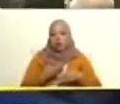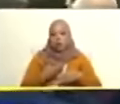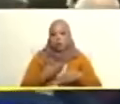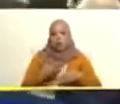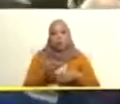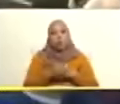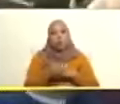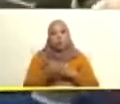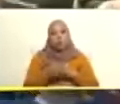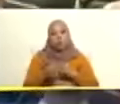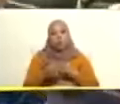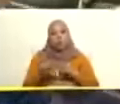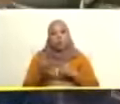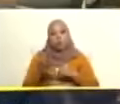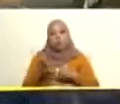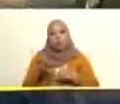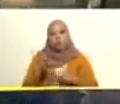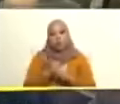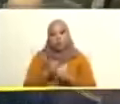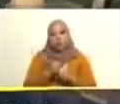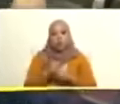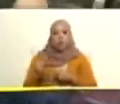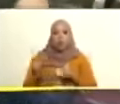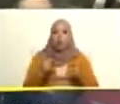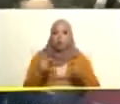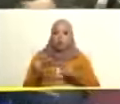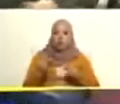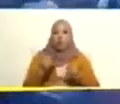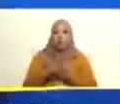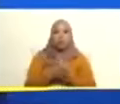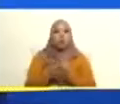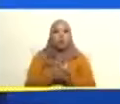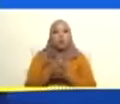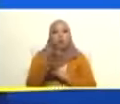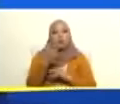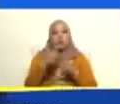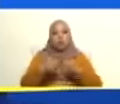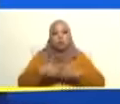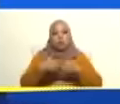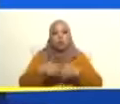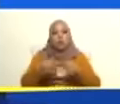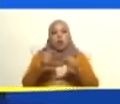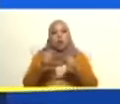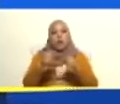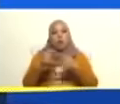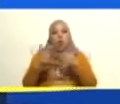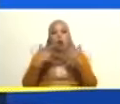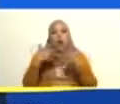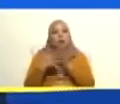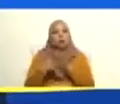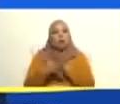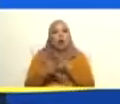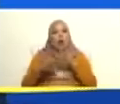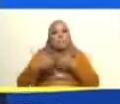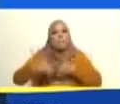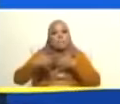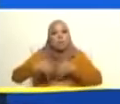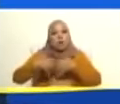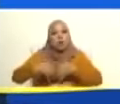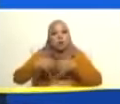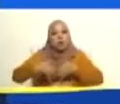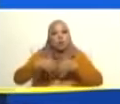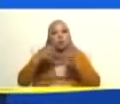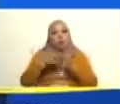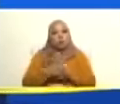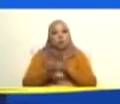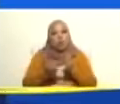Conindustria, Luigi Pizzella, también nos diera el comentario del sector económico industrial sobre este